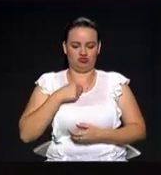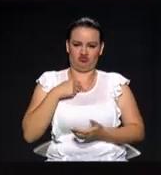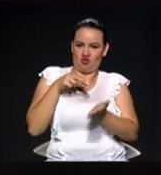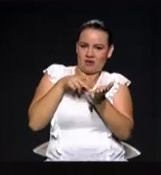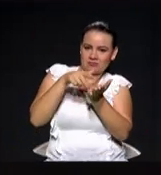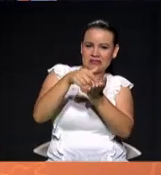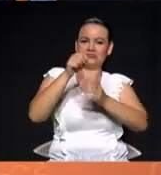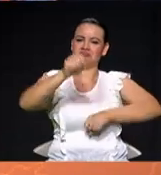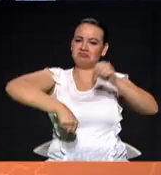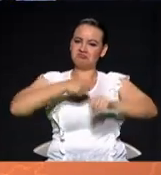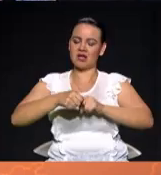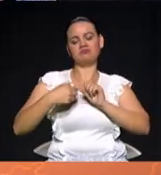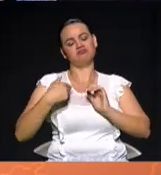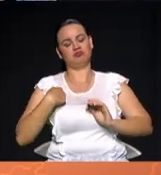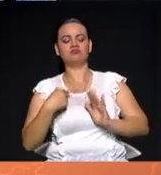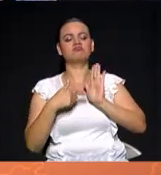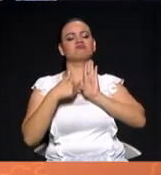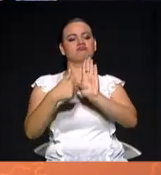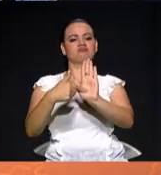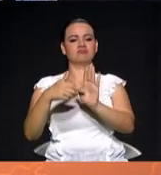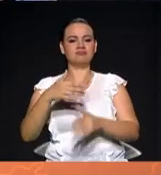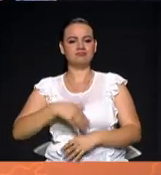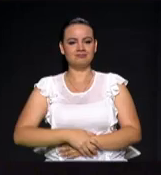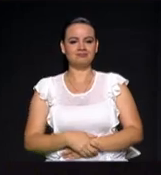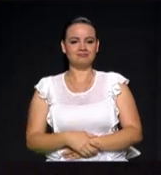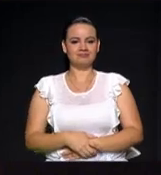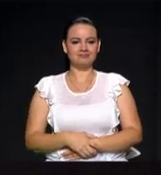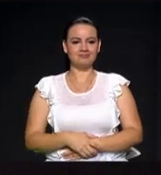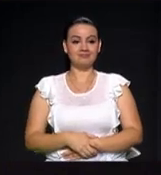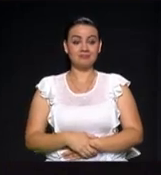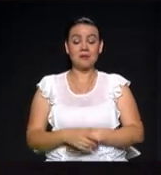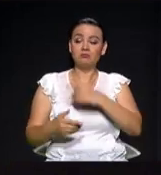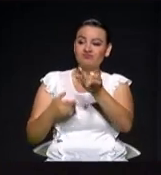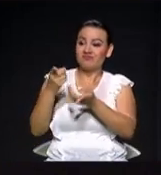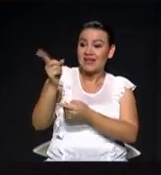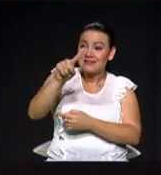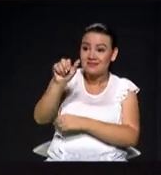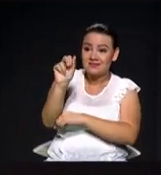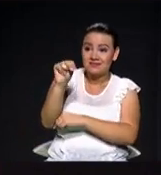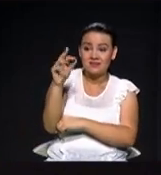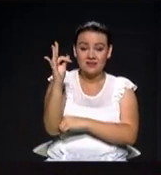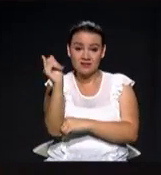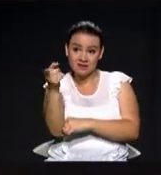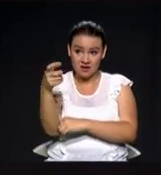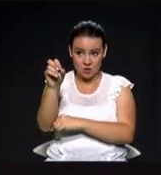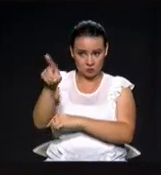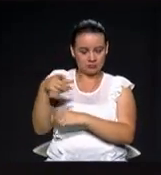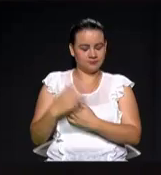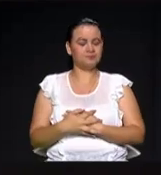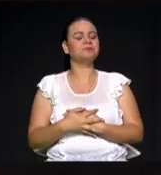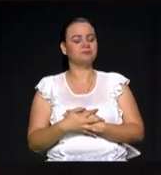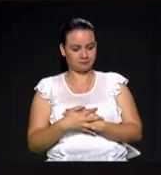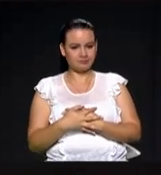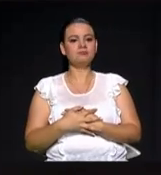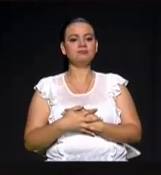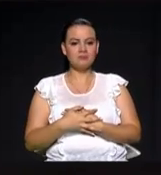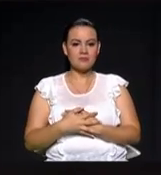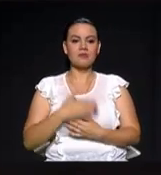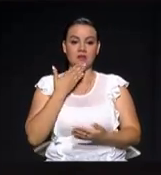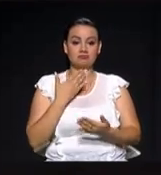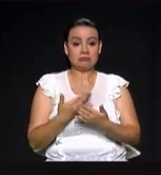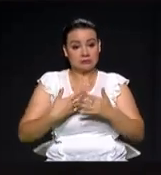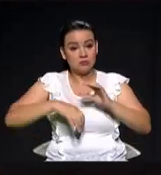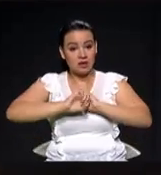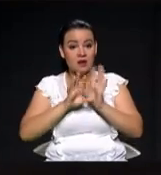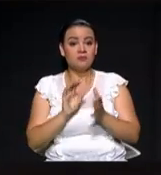ciudadanos gracias candidato candidato santiago cómics vamos a continuar con el protocolo claro que si medellín esa ciudad que se mide responsable